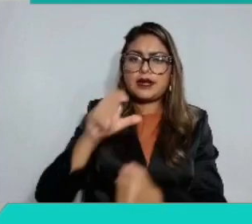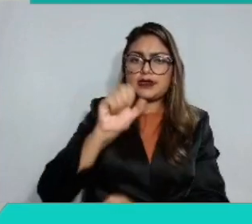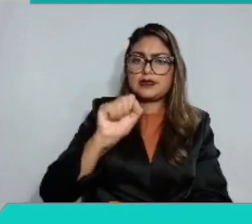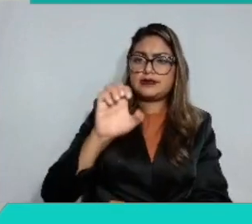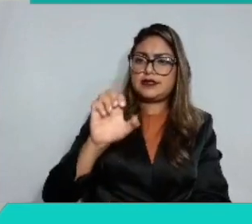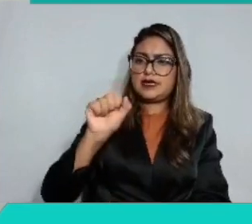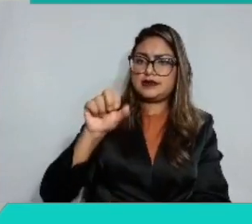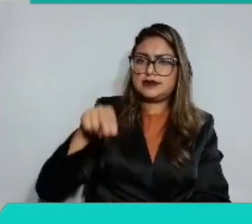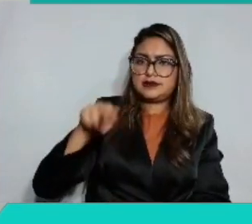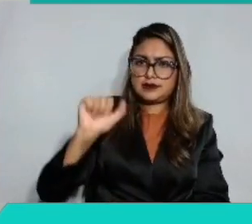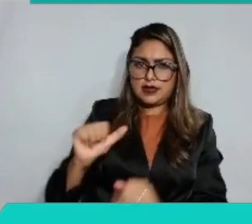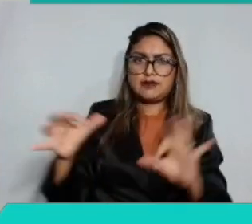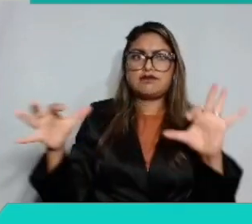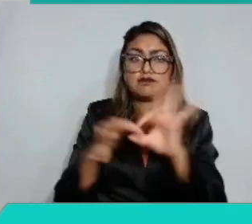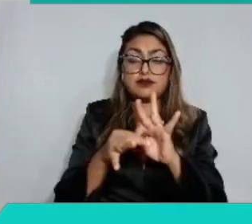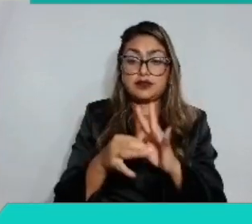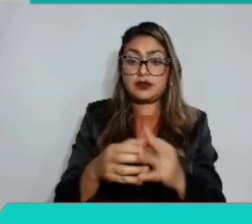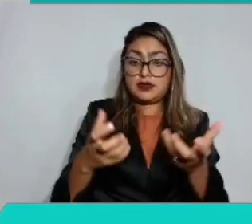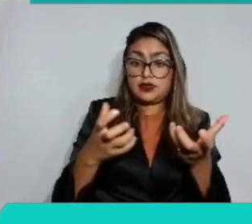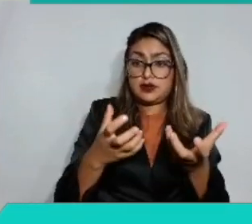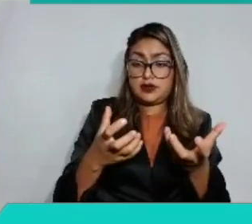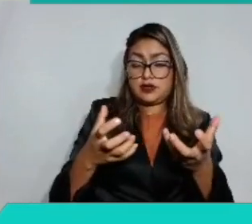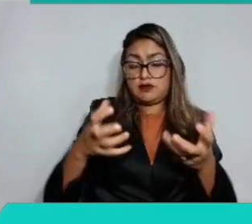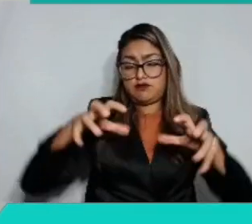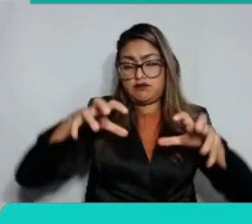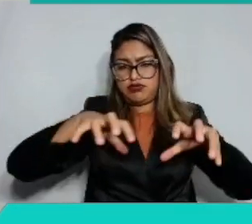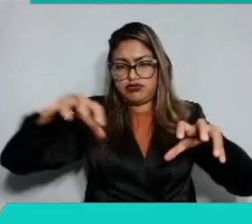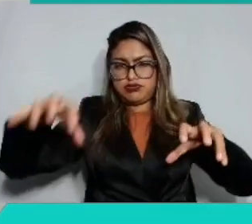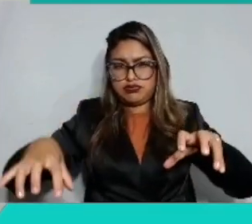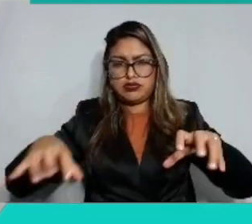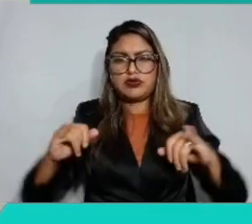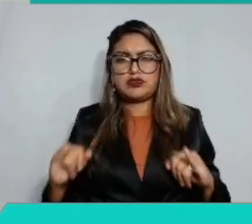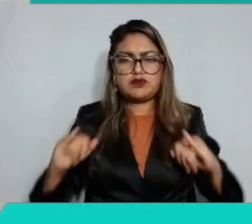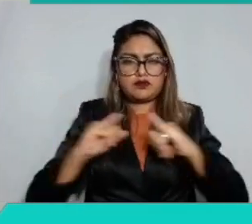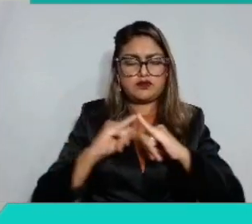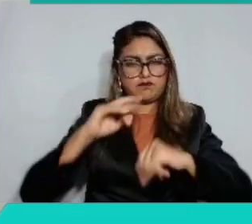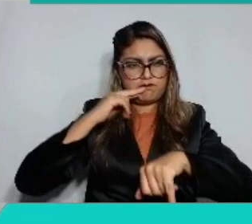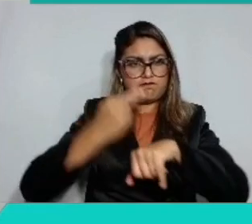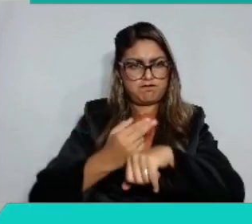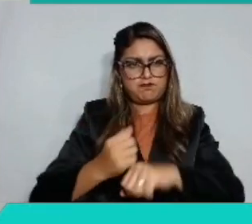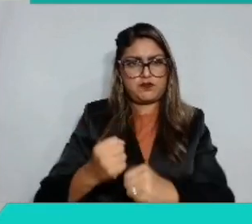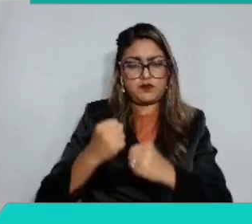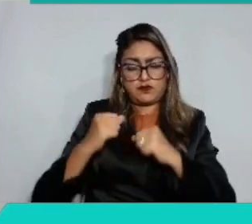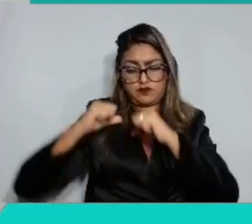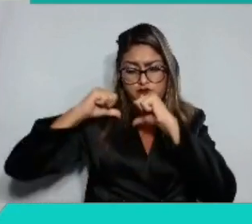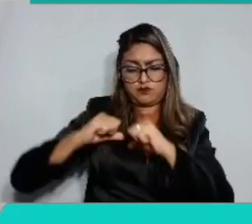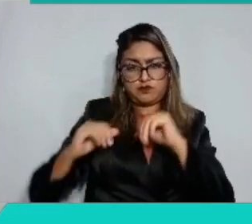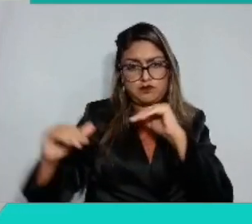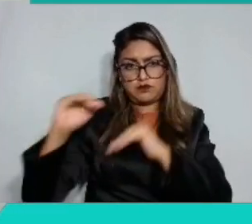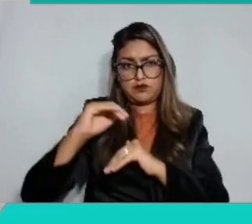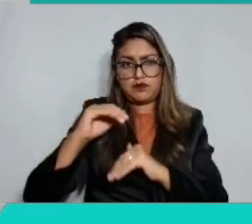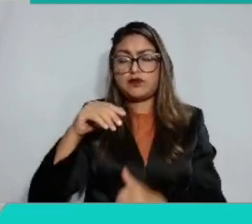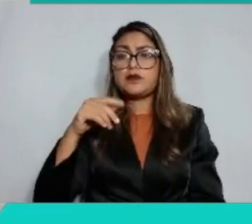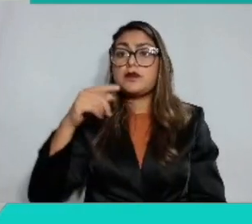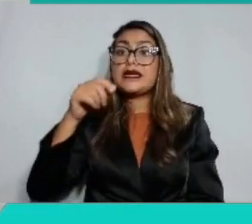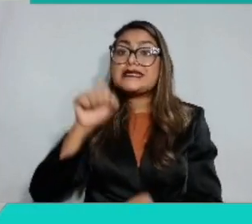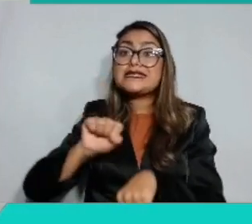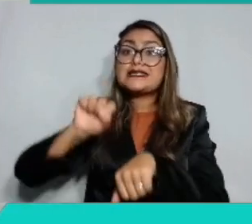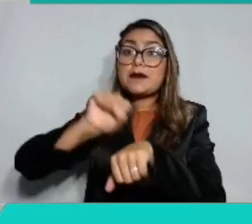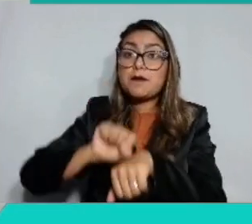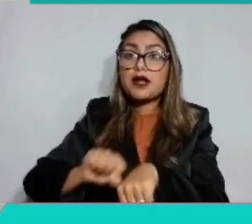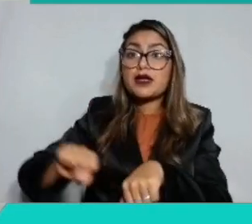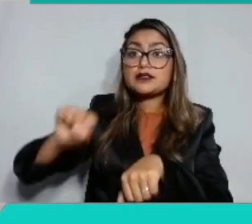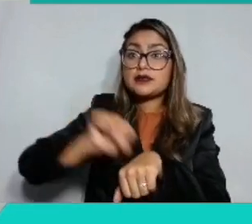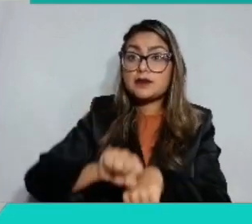institucionales claves en el estado de derecho mexicano semana tras semana el inae resuelve